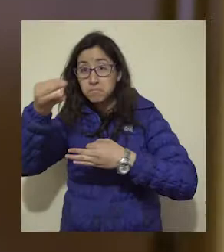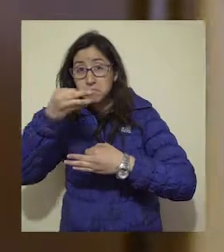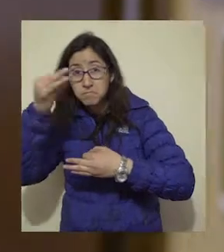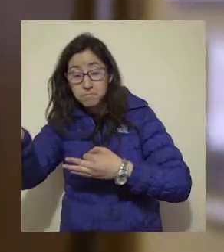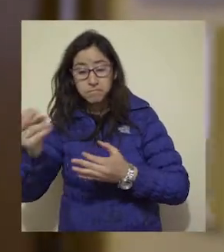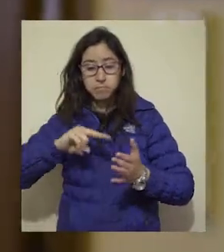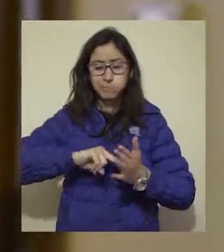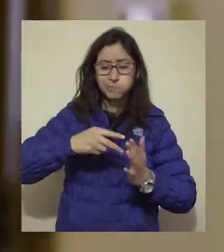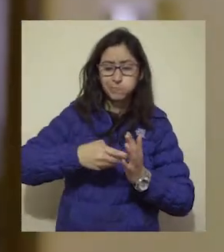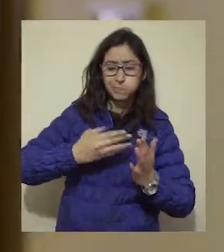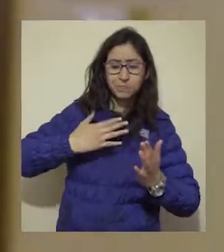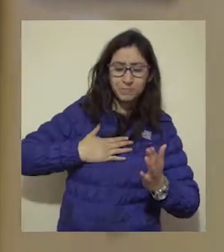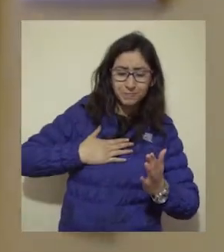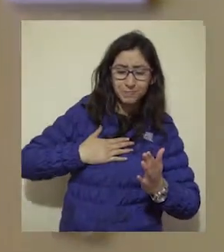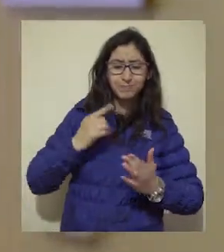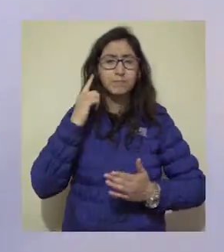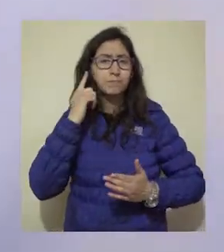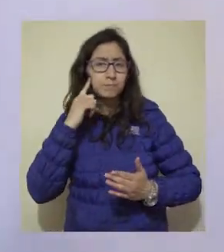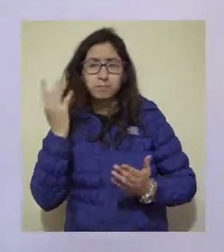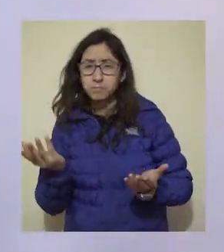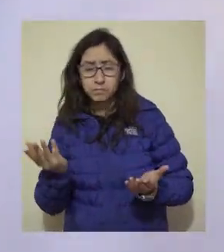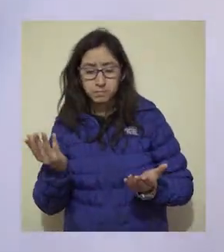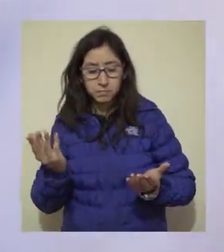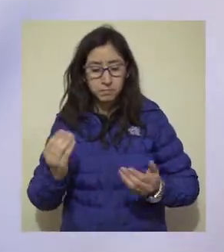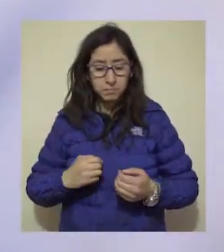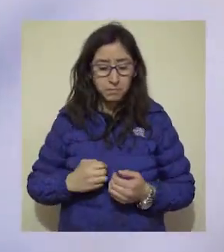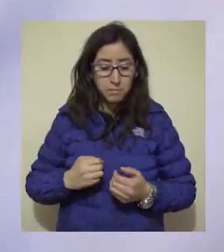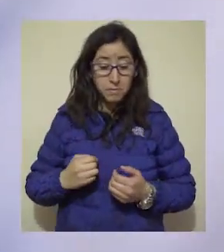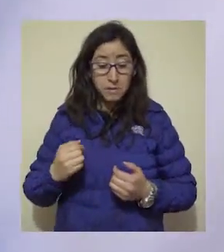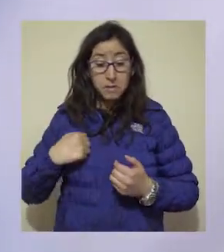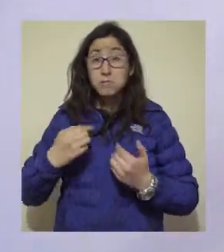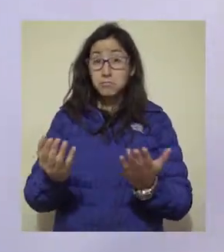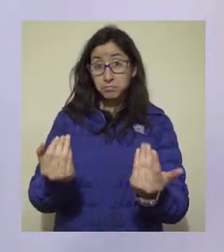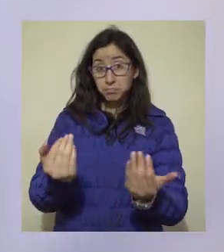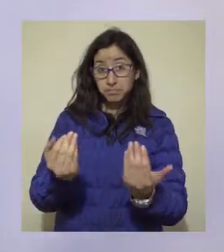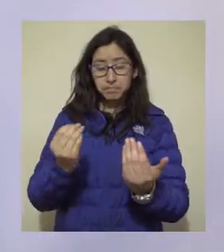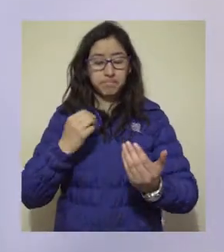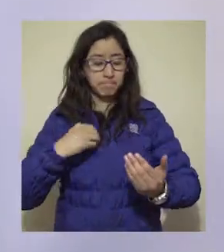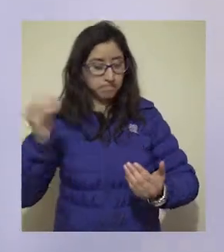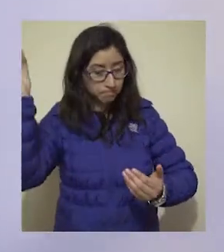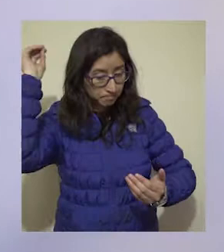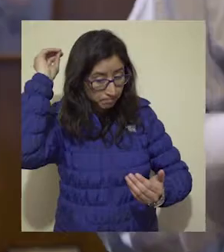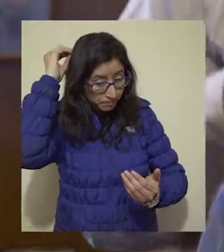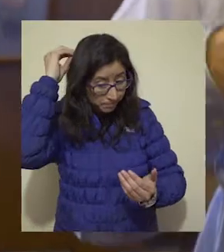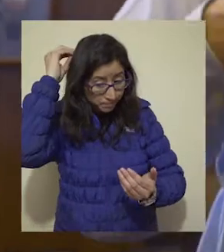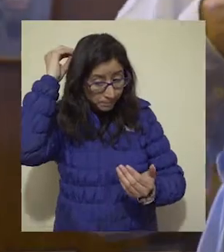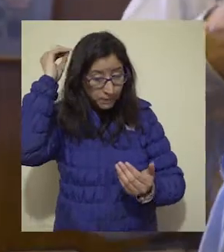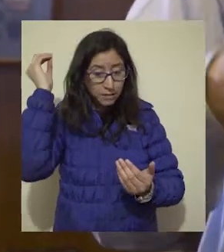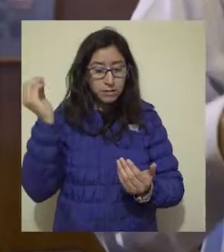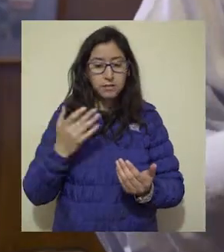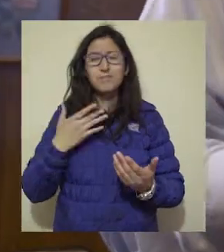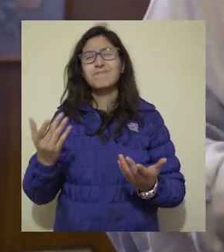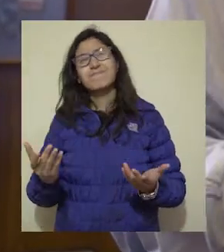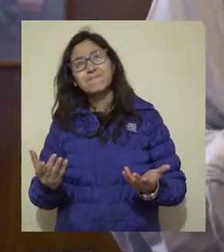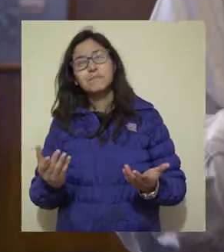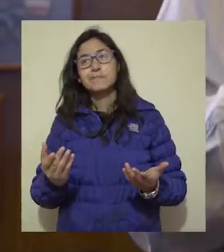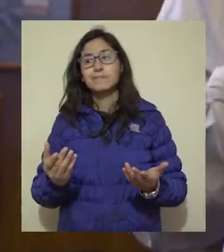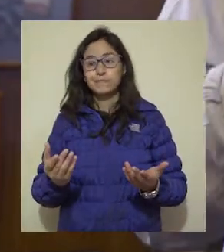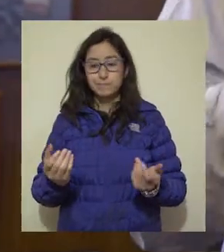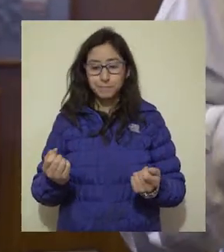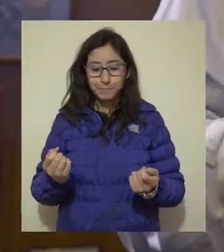abuelo me llevó ante él para comentarle de mi dificultad para escuchar y que yo necesitaba